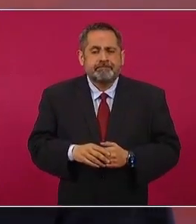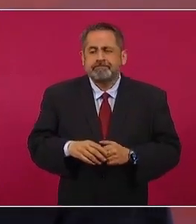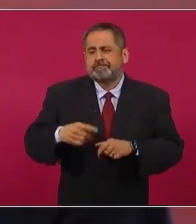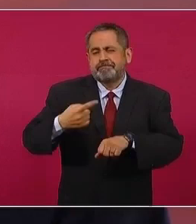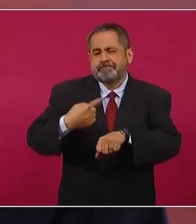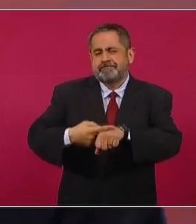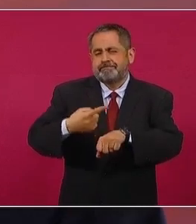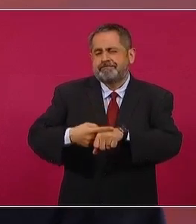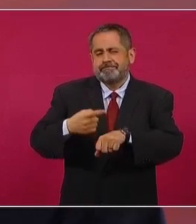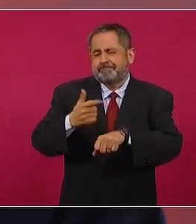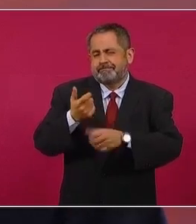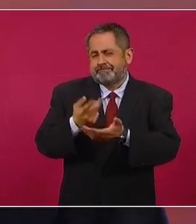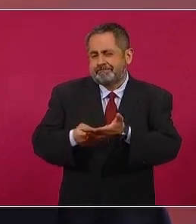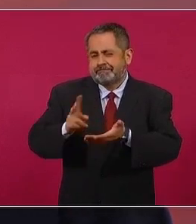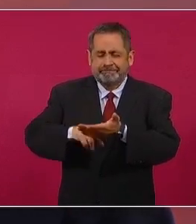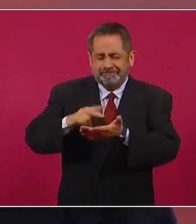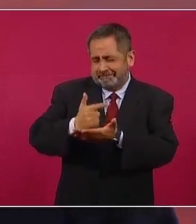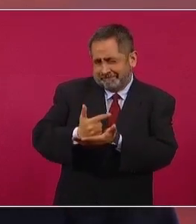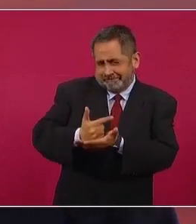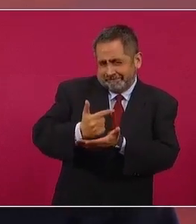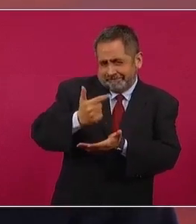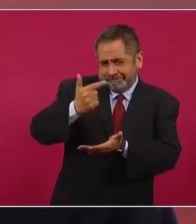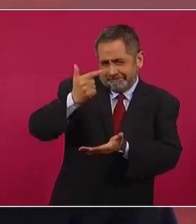enfermedad grave